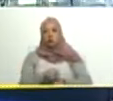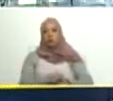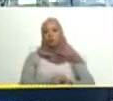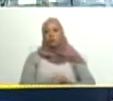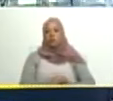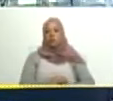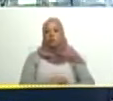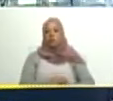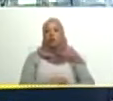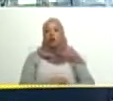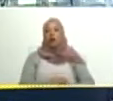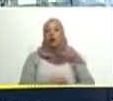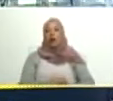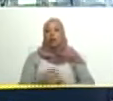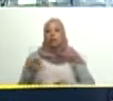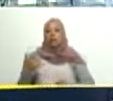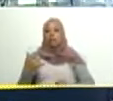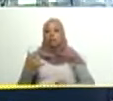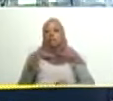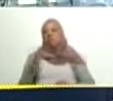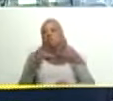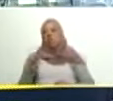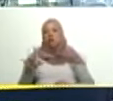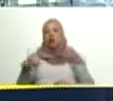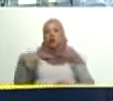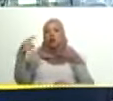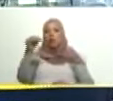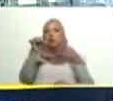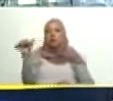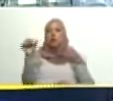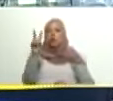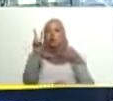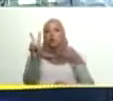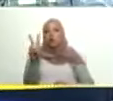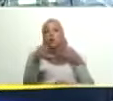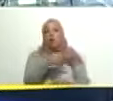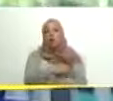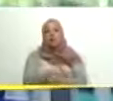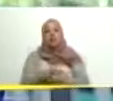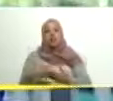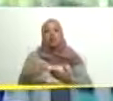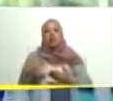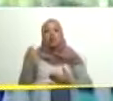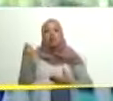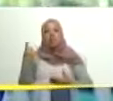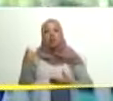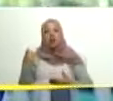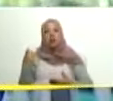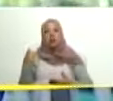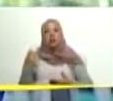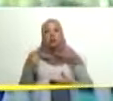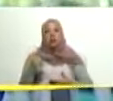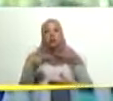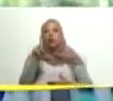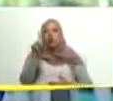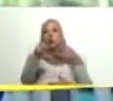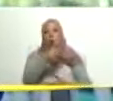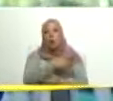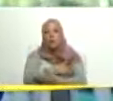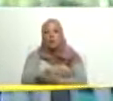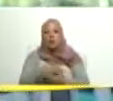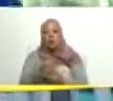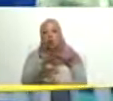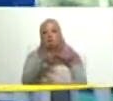Estamos cerquita. Quizás la semana que viene llegamos a 2 millones. Y 1.500.000